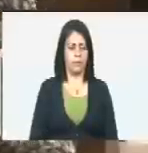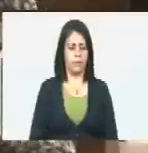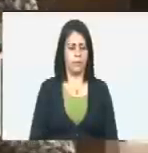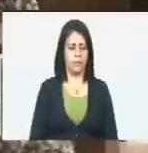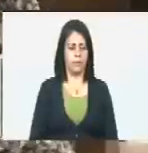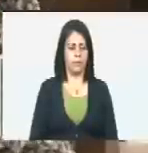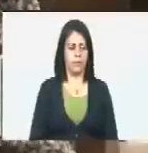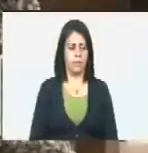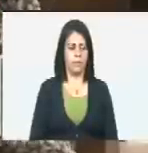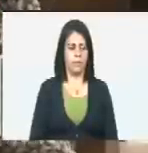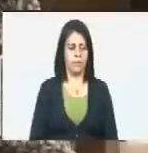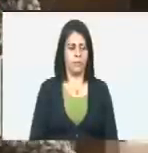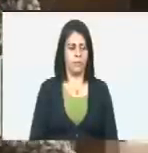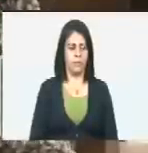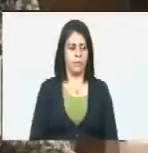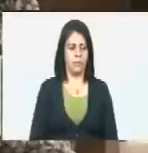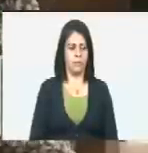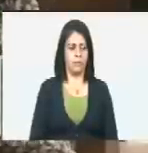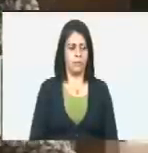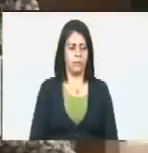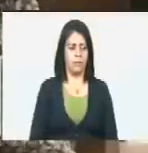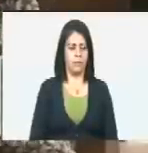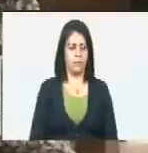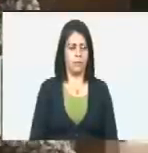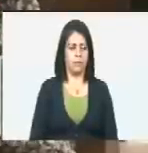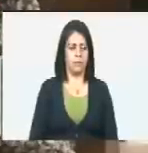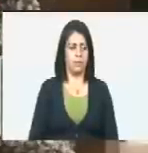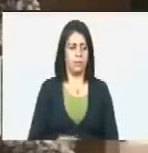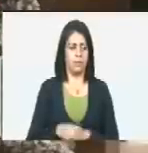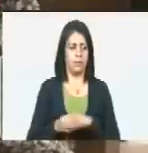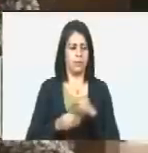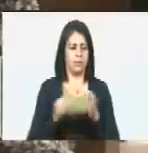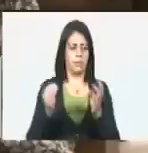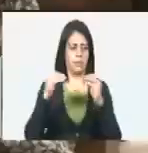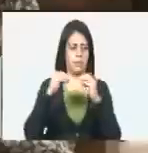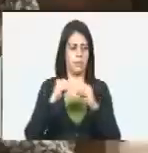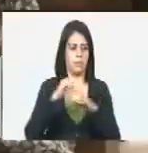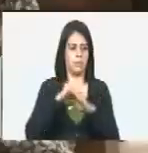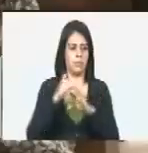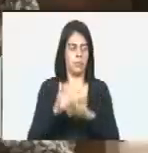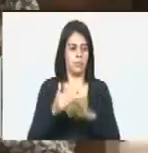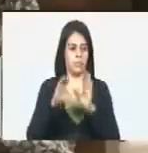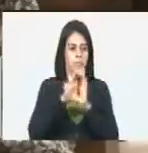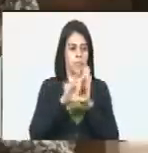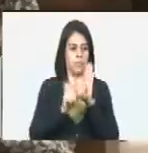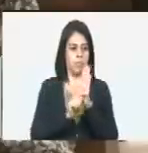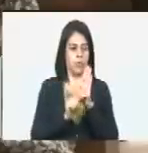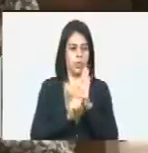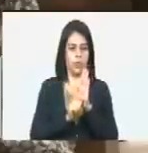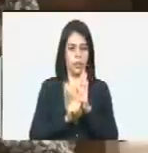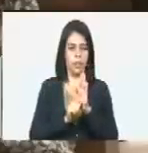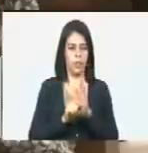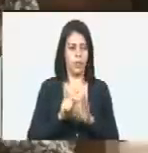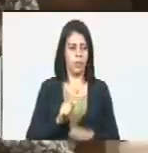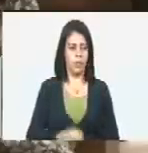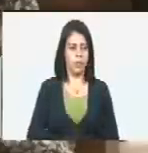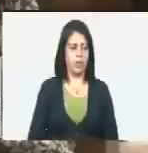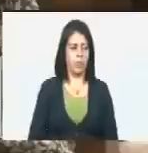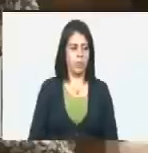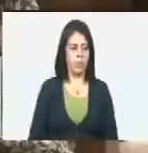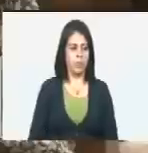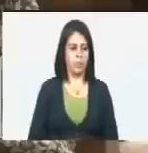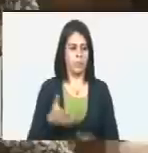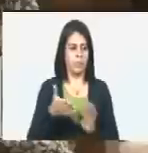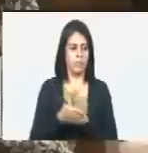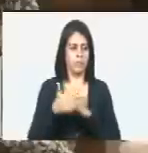El presidente de la República, de acuerdo a la Constitución, es quien indica,